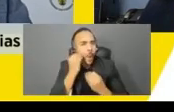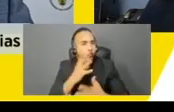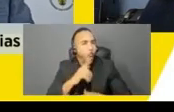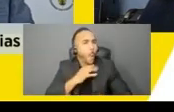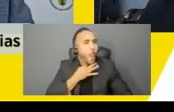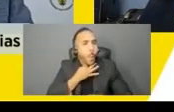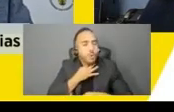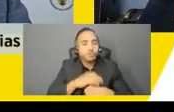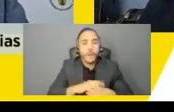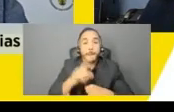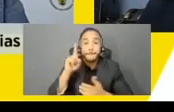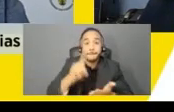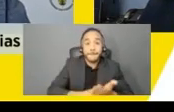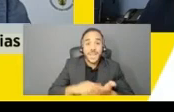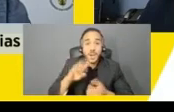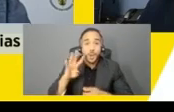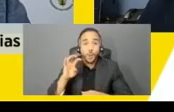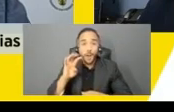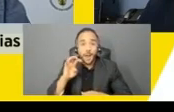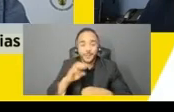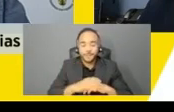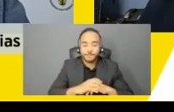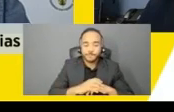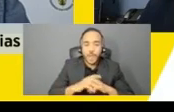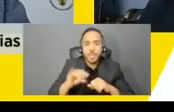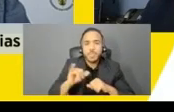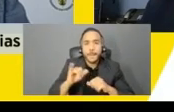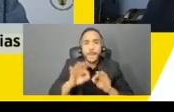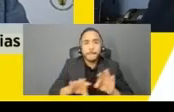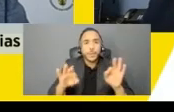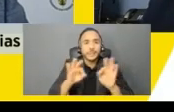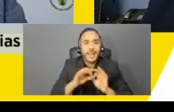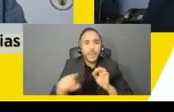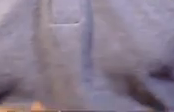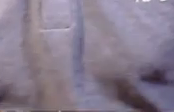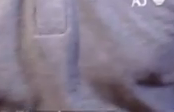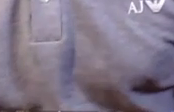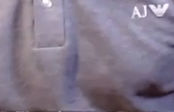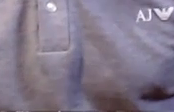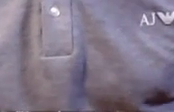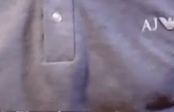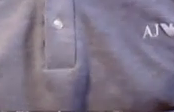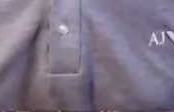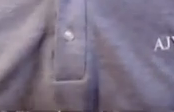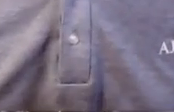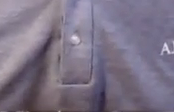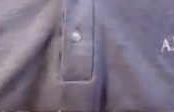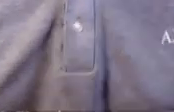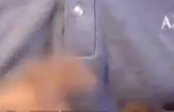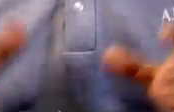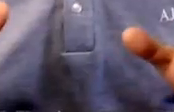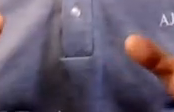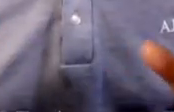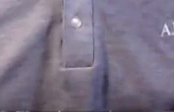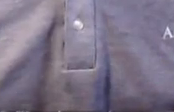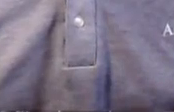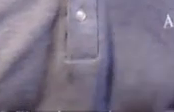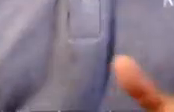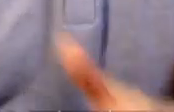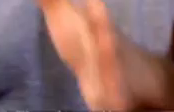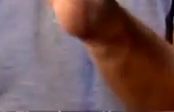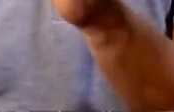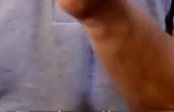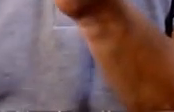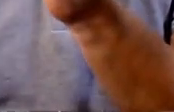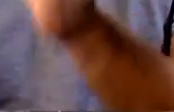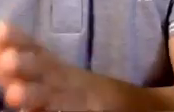$3,500 millones a 2.6 millones de residentes aquí en la isla. 32 días